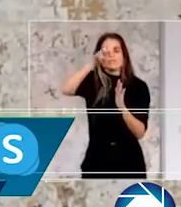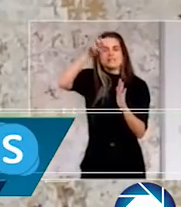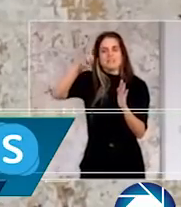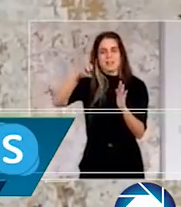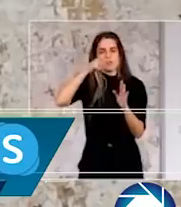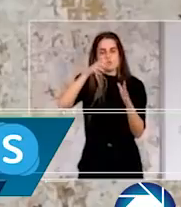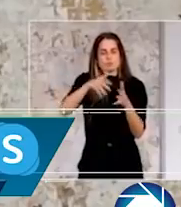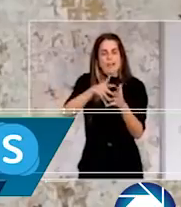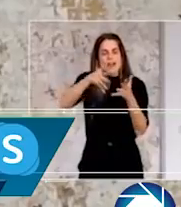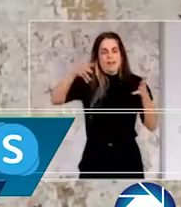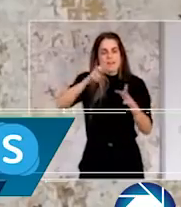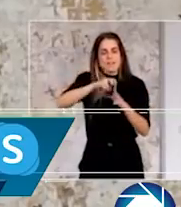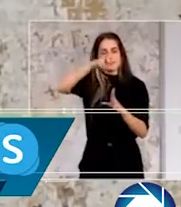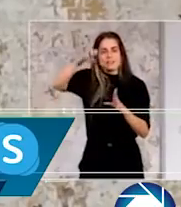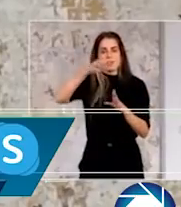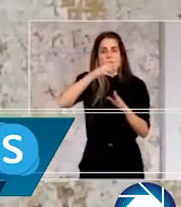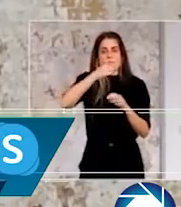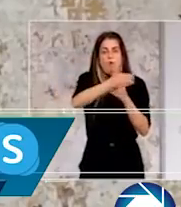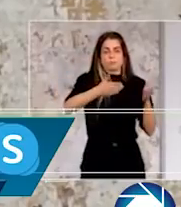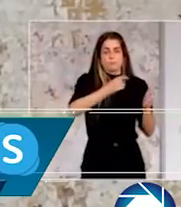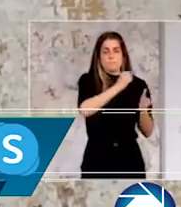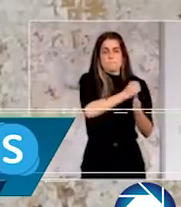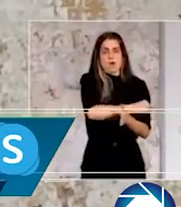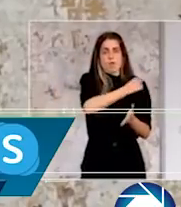pues la señora Ayuso es un objetivo a batir